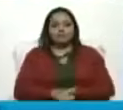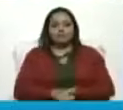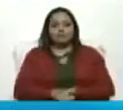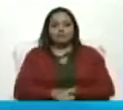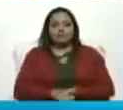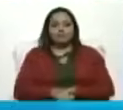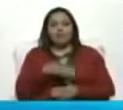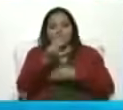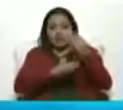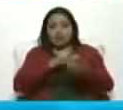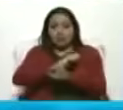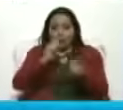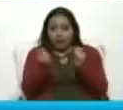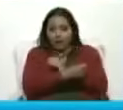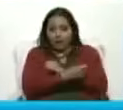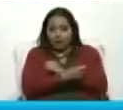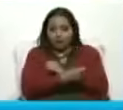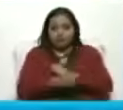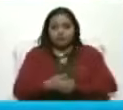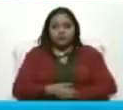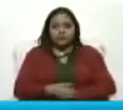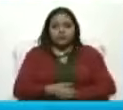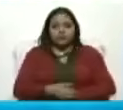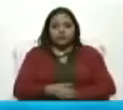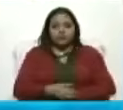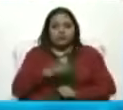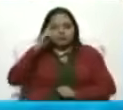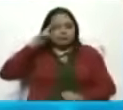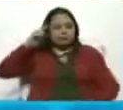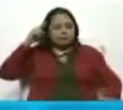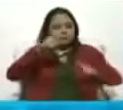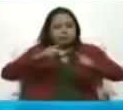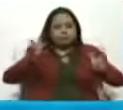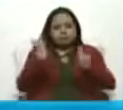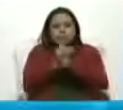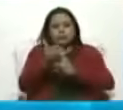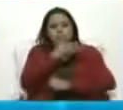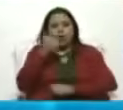Hicimos cambios para enrumbar la economía.